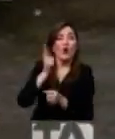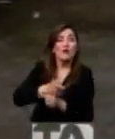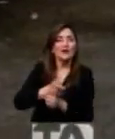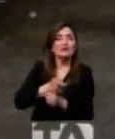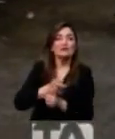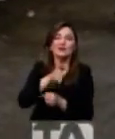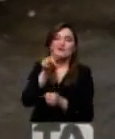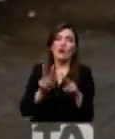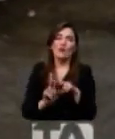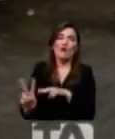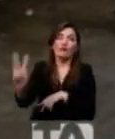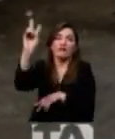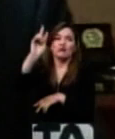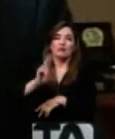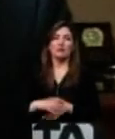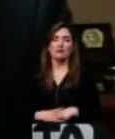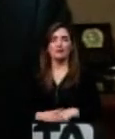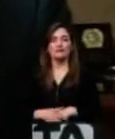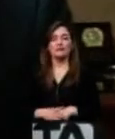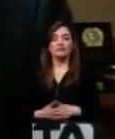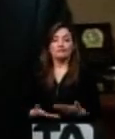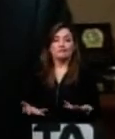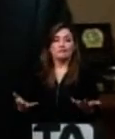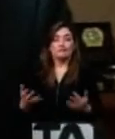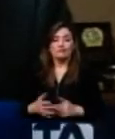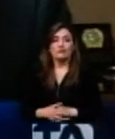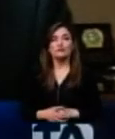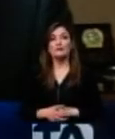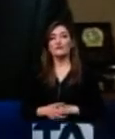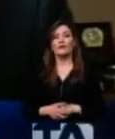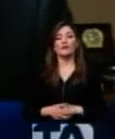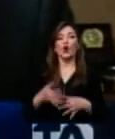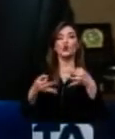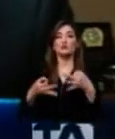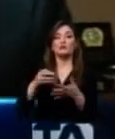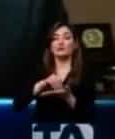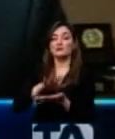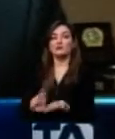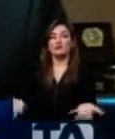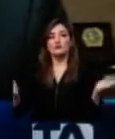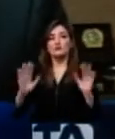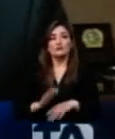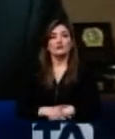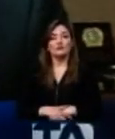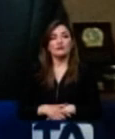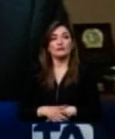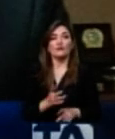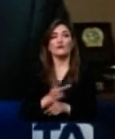pero tarde tuvieron tiempo para huir llegamos todos los indicios para para que ceda la justicia con